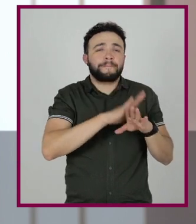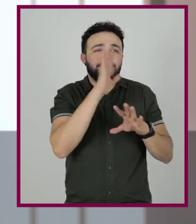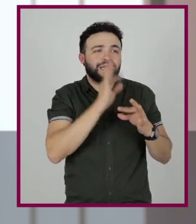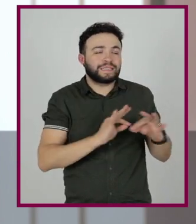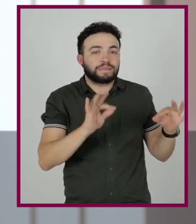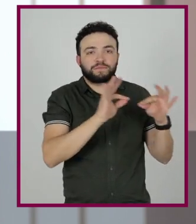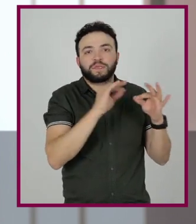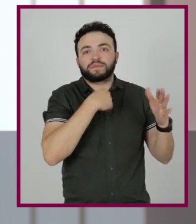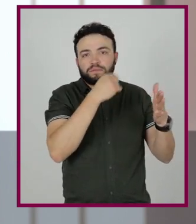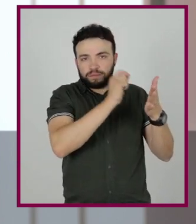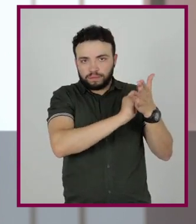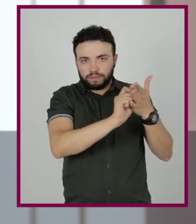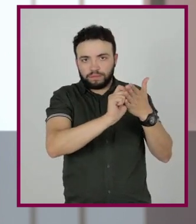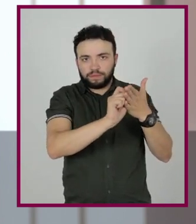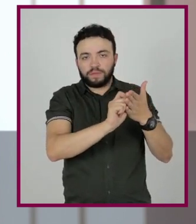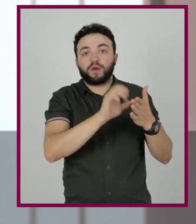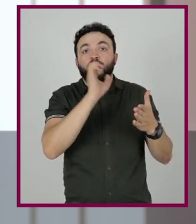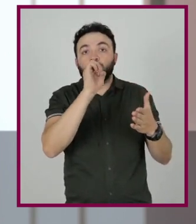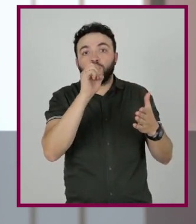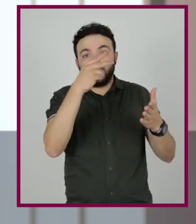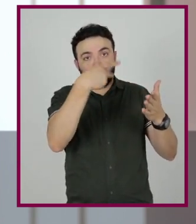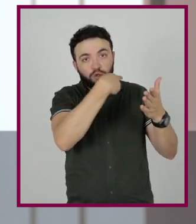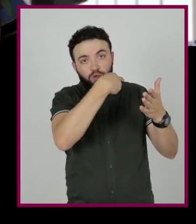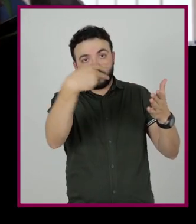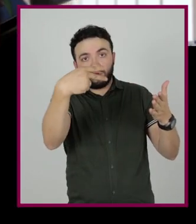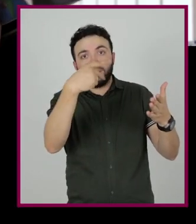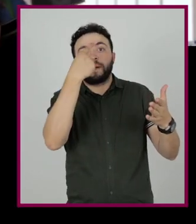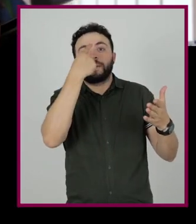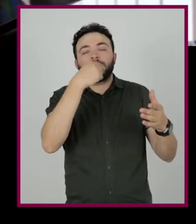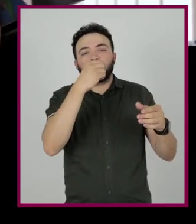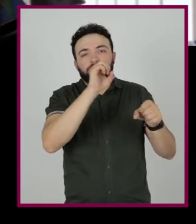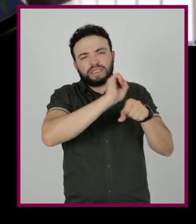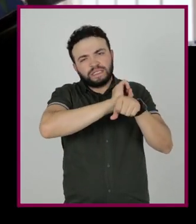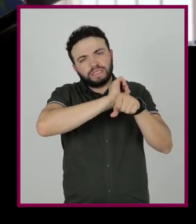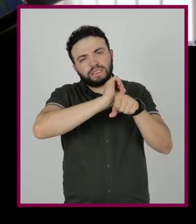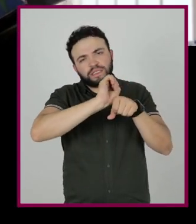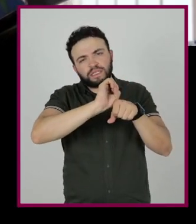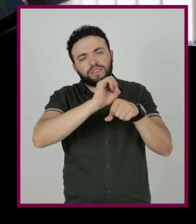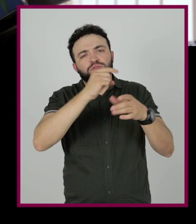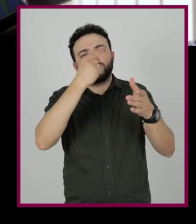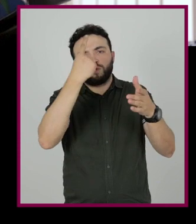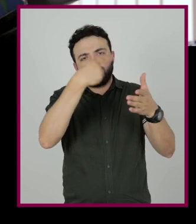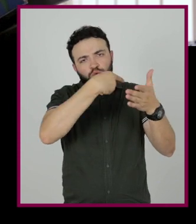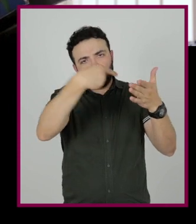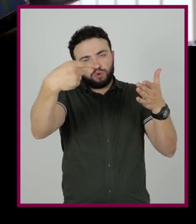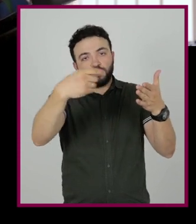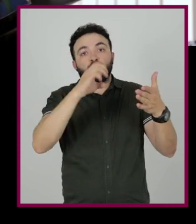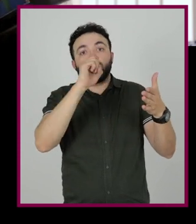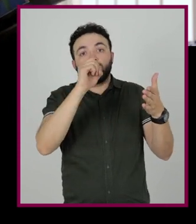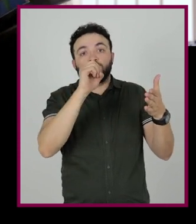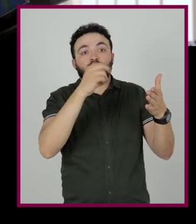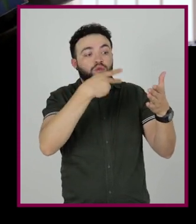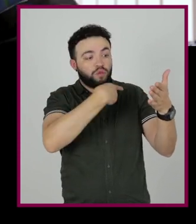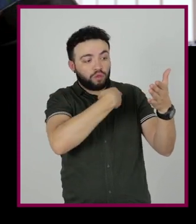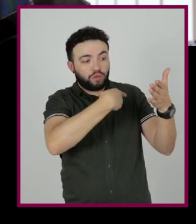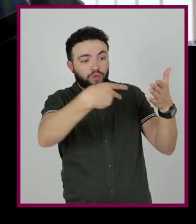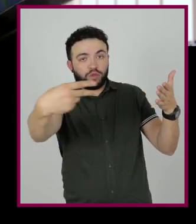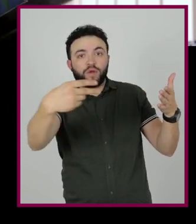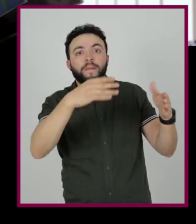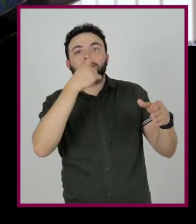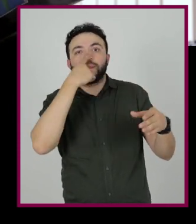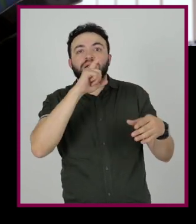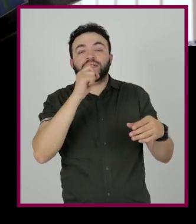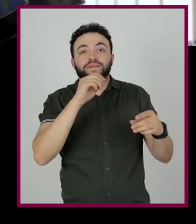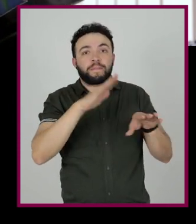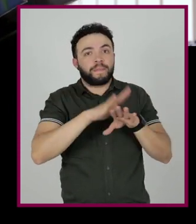relevante. Y puede ser doble línea para las ideas principales. Línea sencilla para ideas secundarias, línea roja o de otro